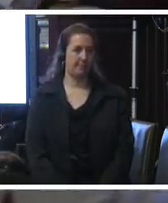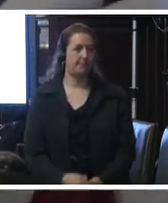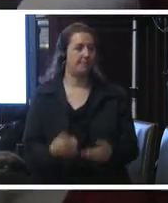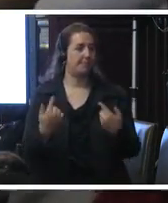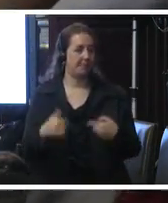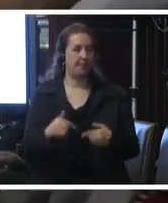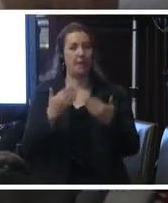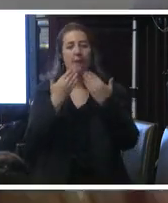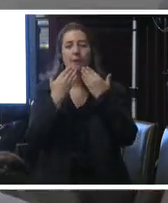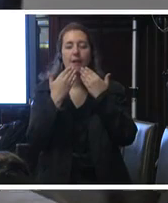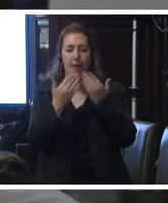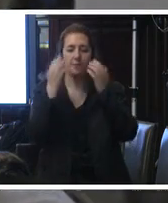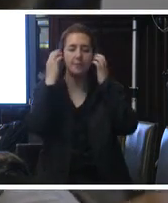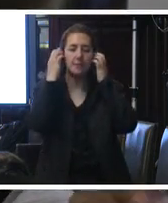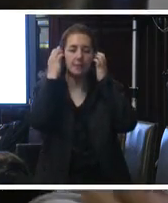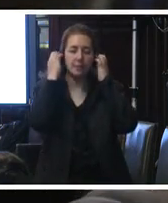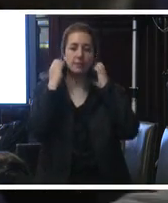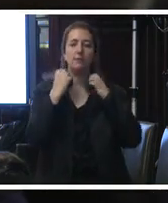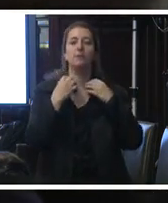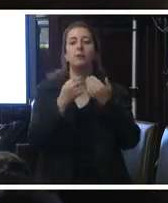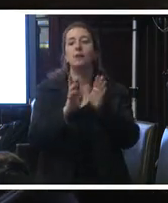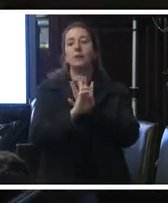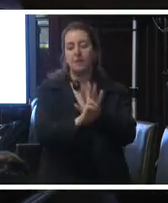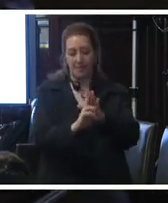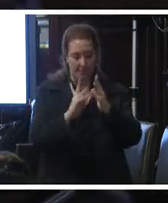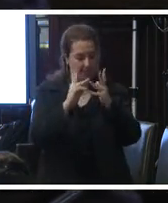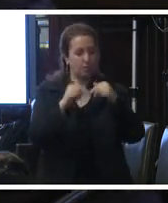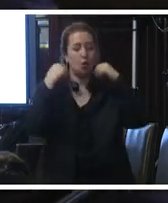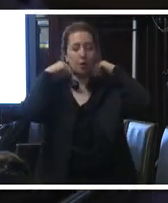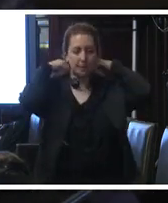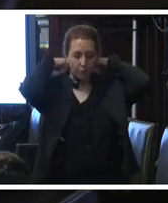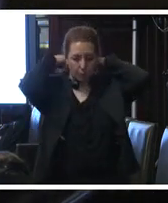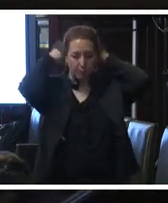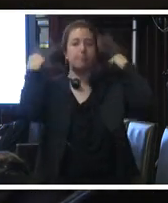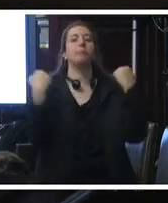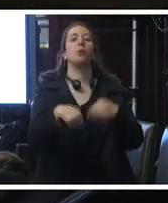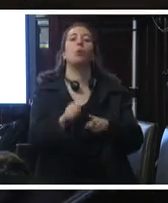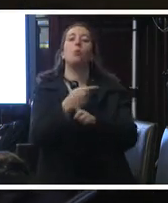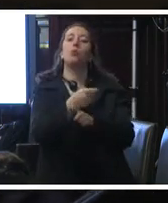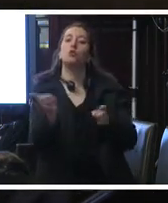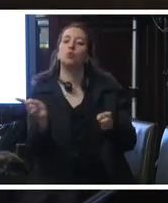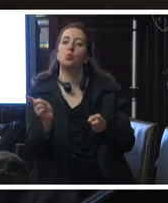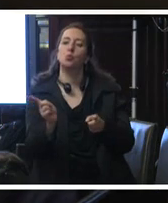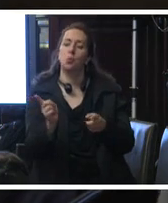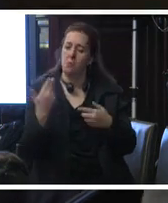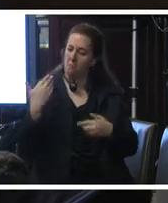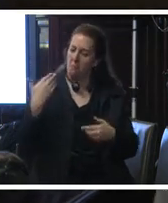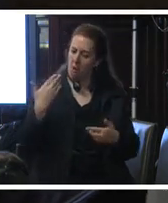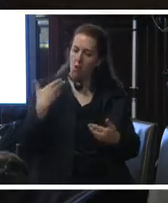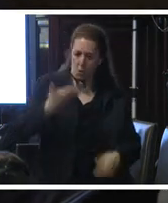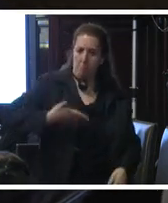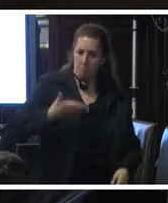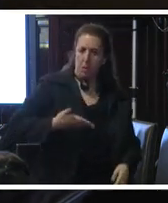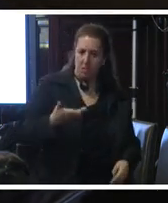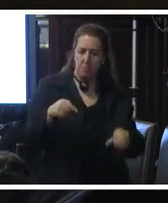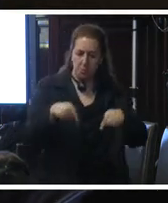Reitero mi agradecimiento a las dignas representantes de las organizaciones solicitantes por su valiosa participación